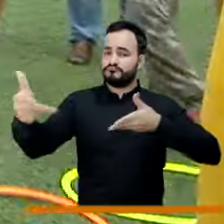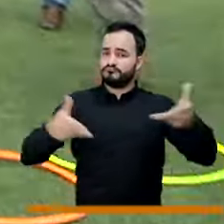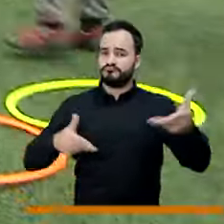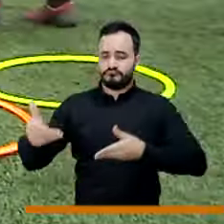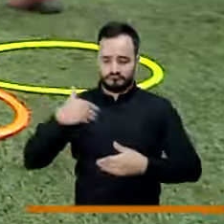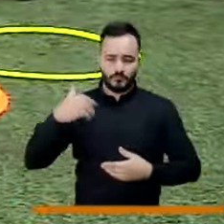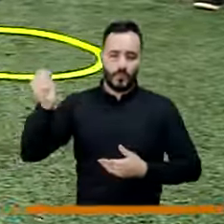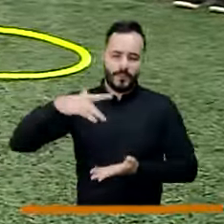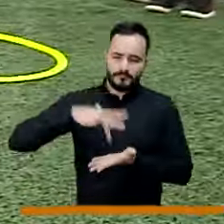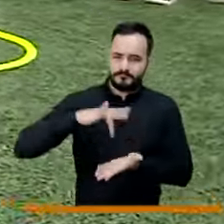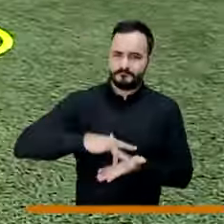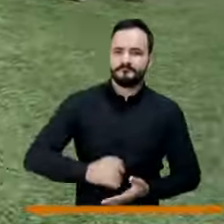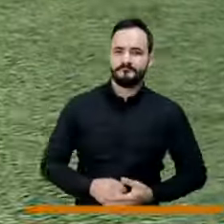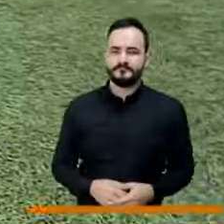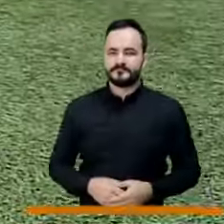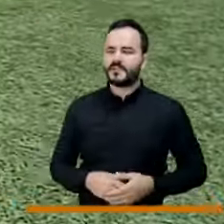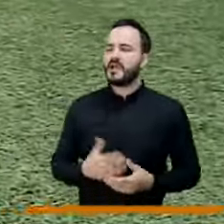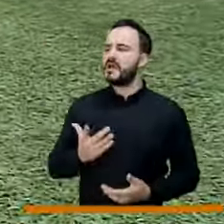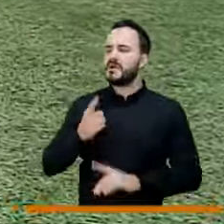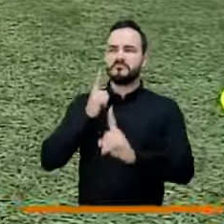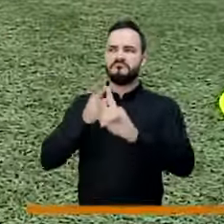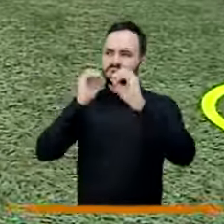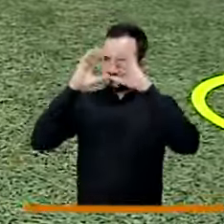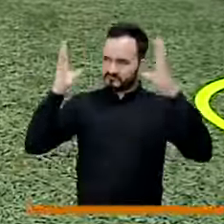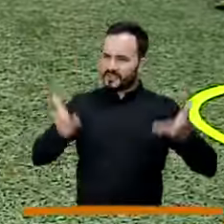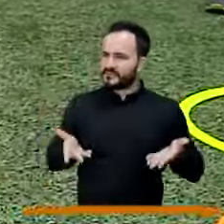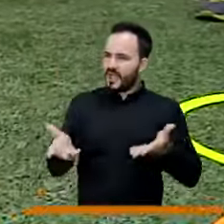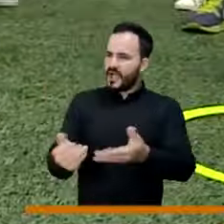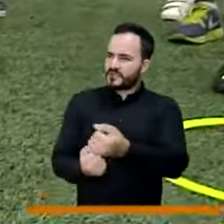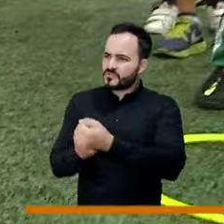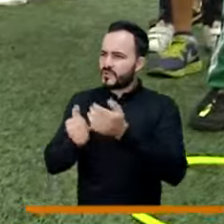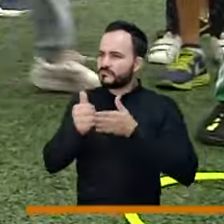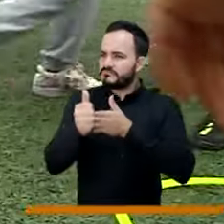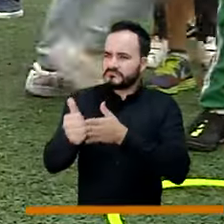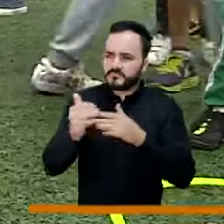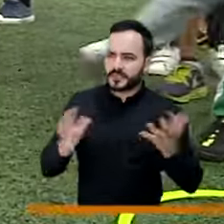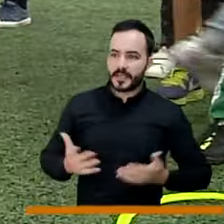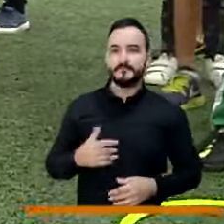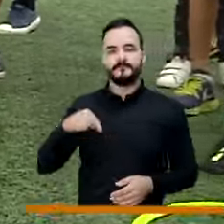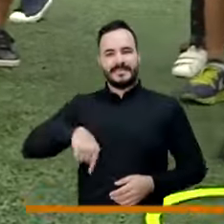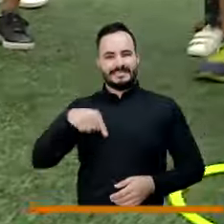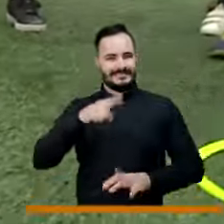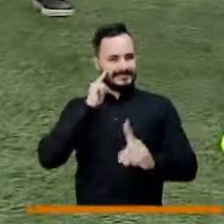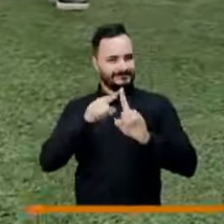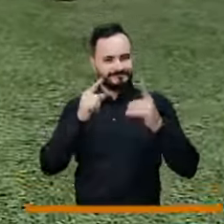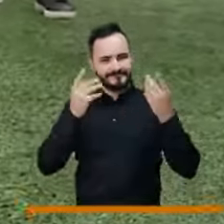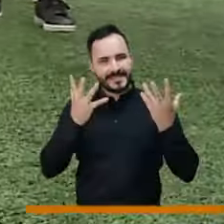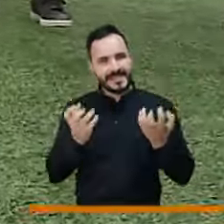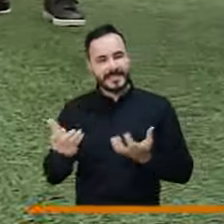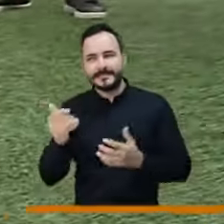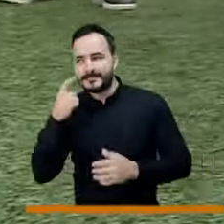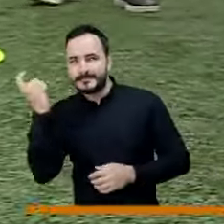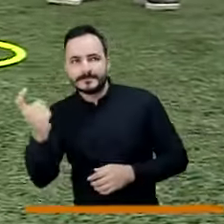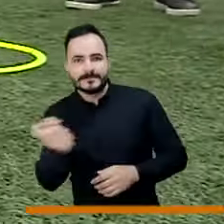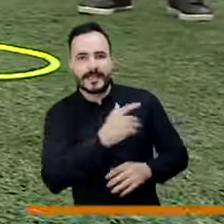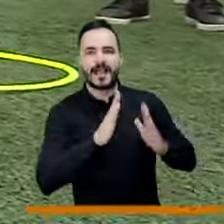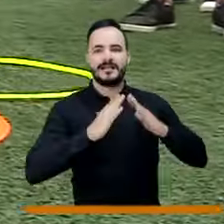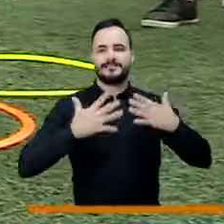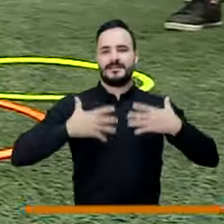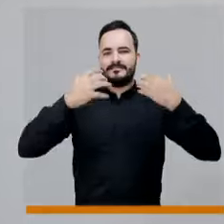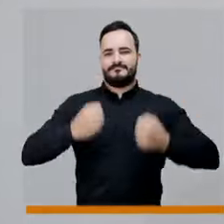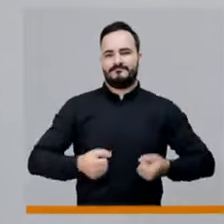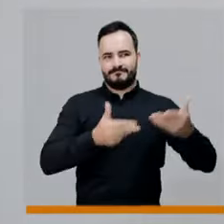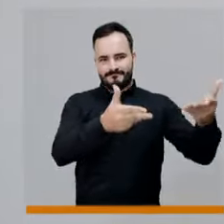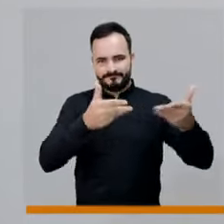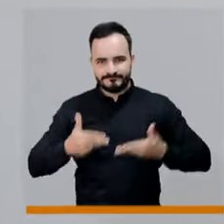a estos niños? ¿Cuál es el objetivo de Sueños Down? En este año tenemos el objetivo de tener una casa sede, donde esa casa sede le podamos